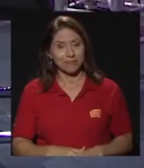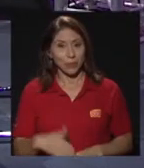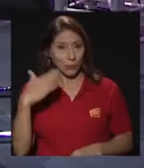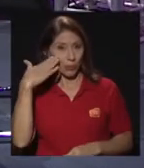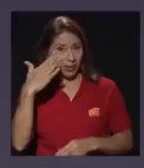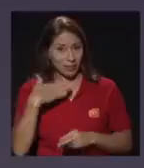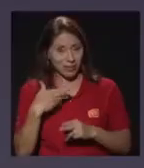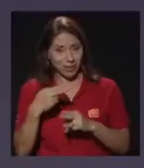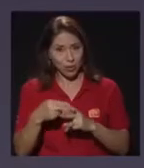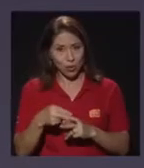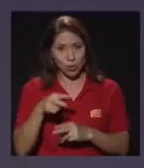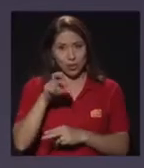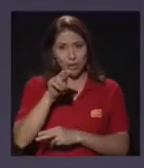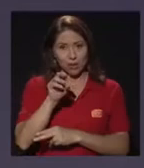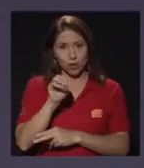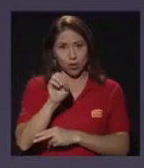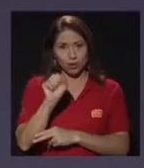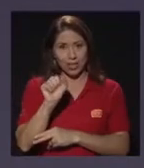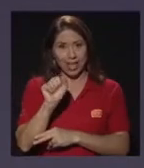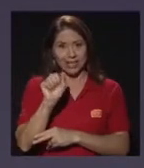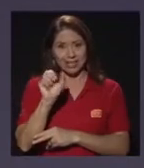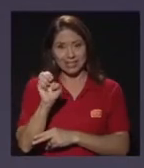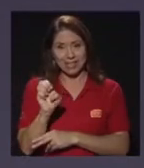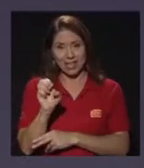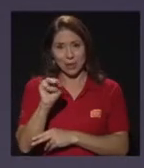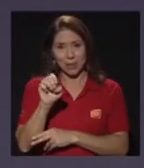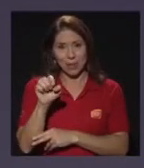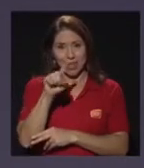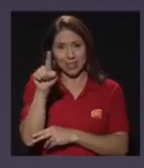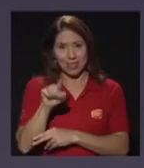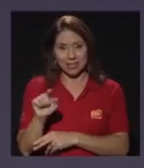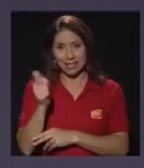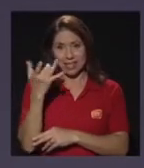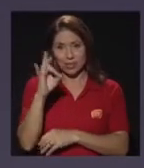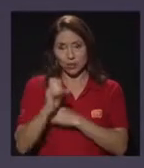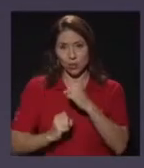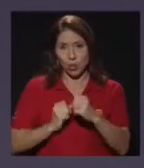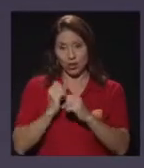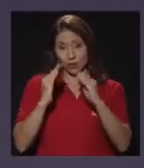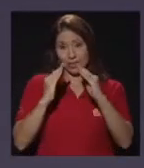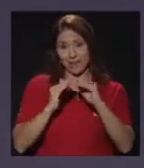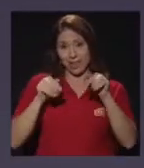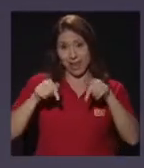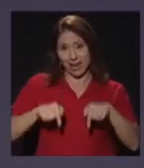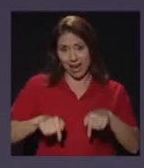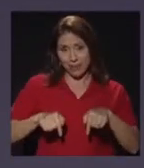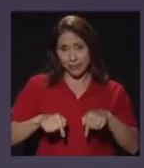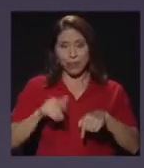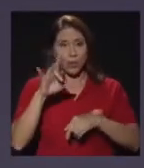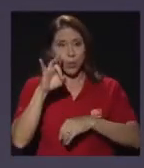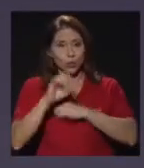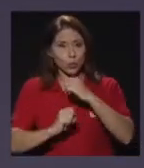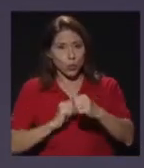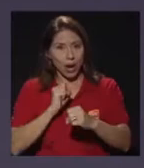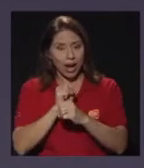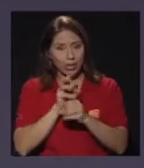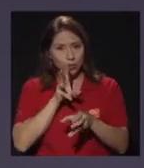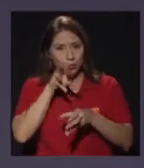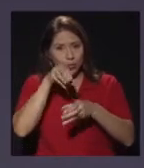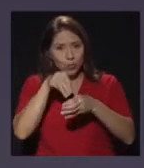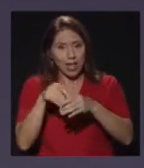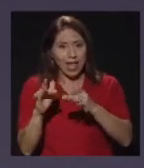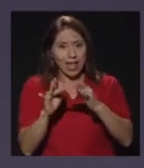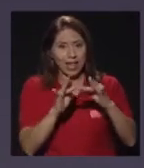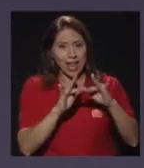Hola, mi nombre es Rosester Méndez, tengo 18 años de vivir acá, tengo 8 años de pertenecer a Enlace